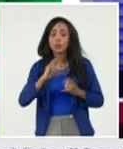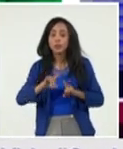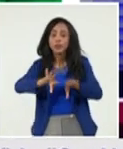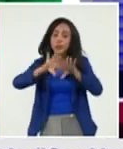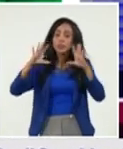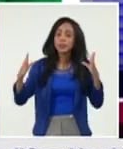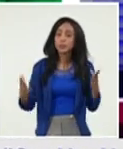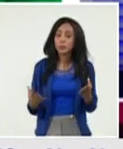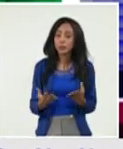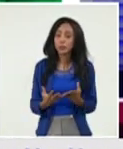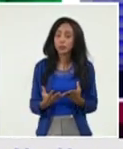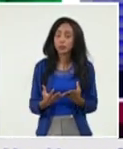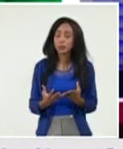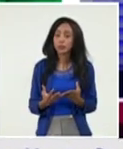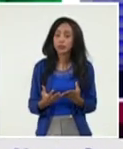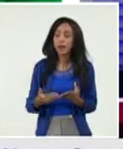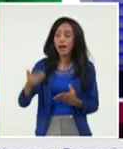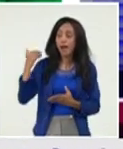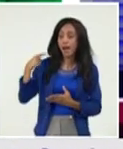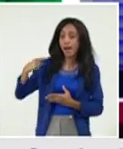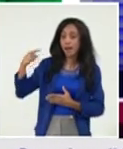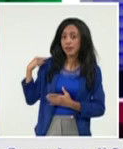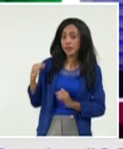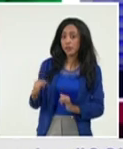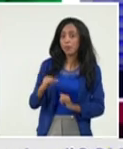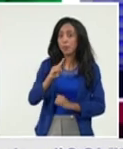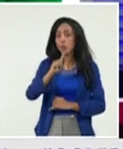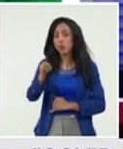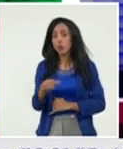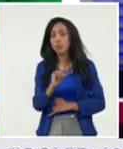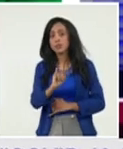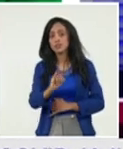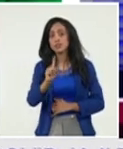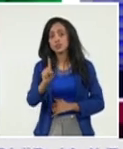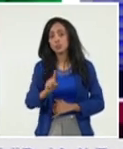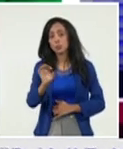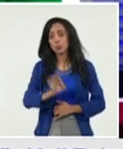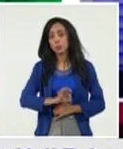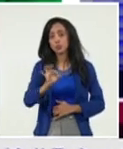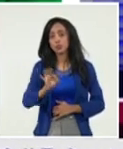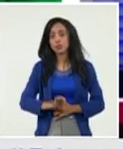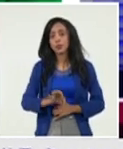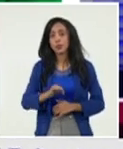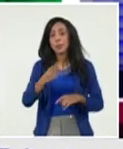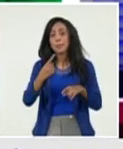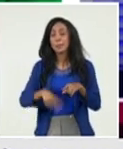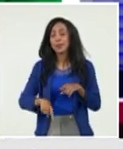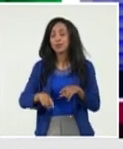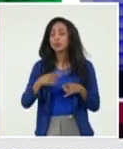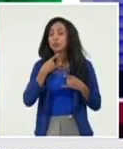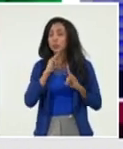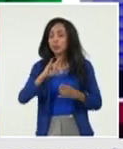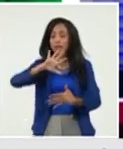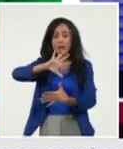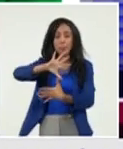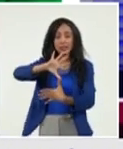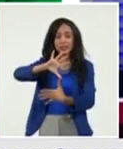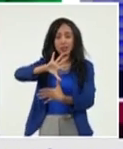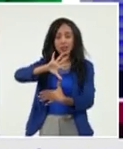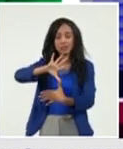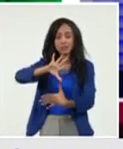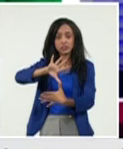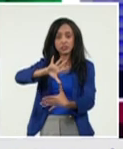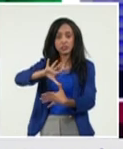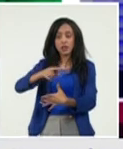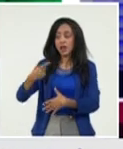hasta el día de ayer era de unos 61 por ciento y la mentalidad de la región de las américas que hasta